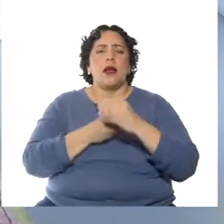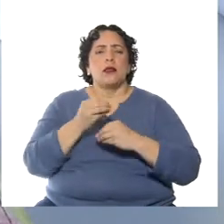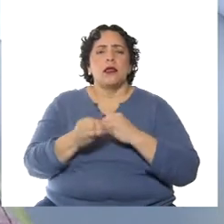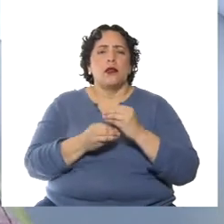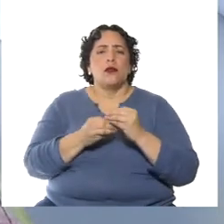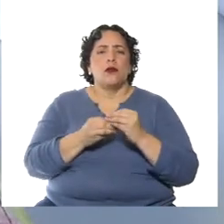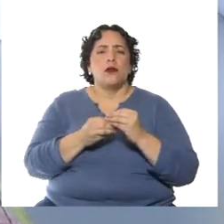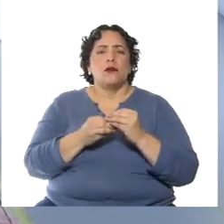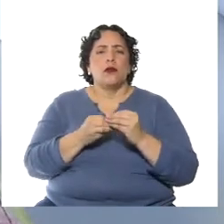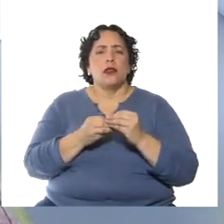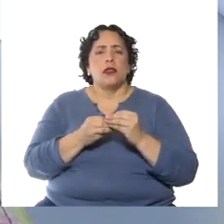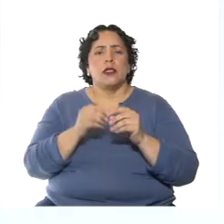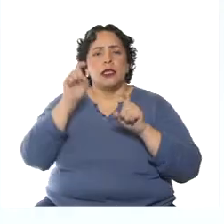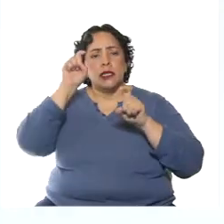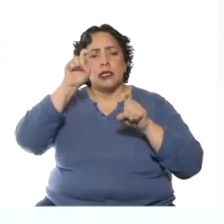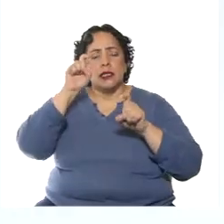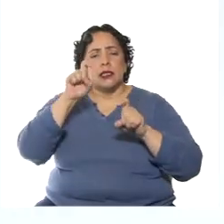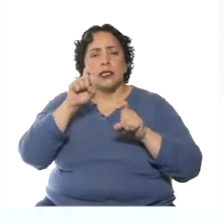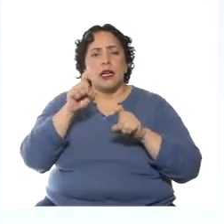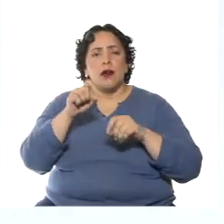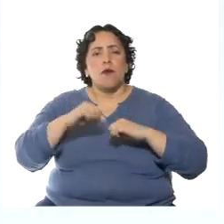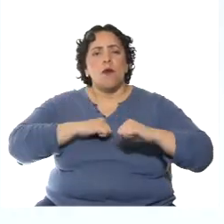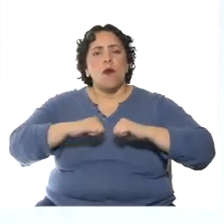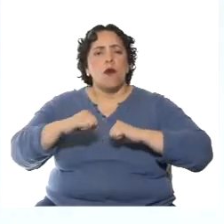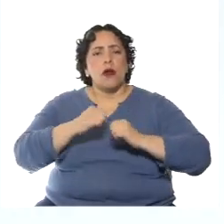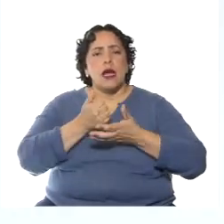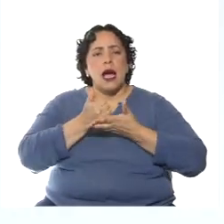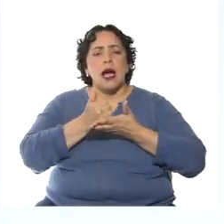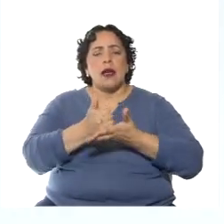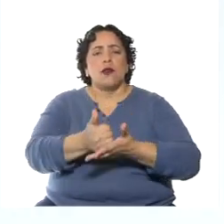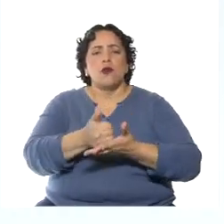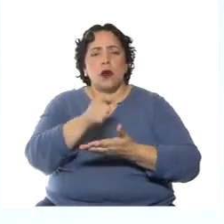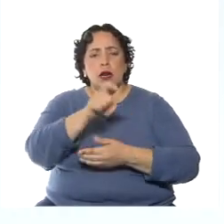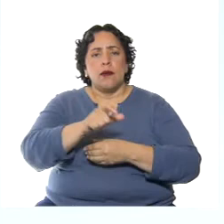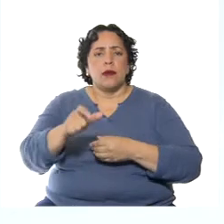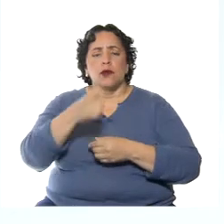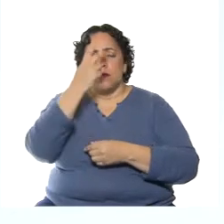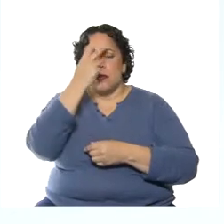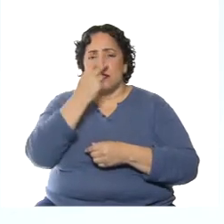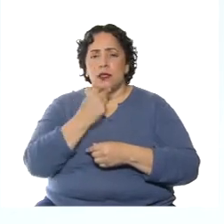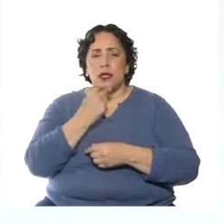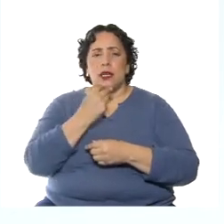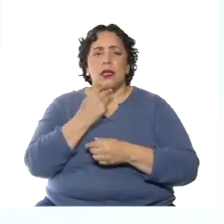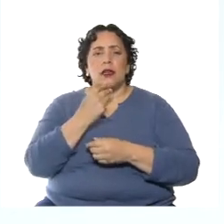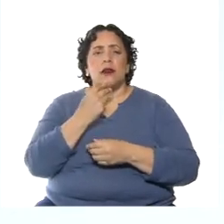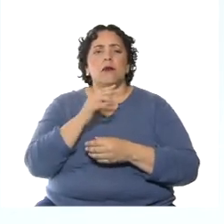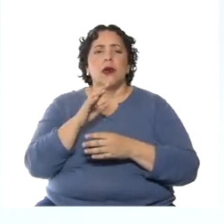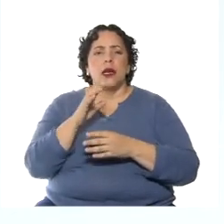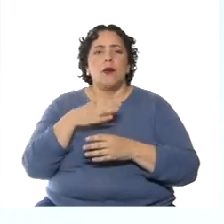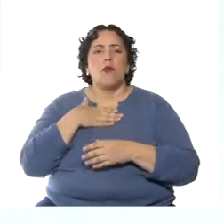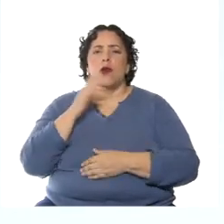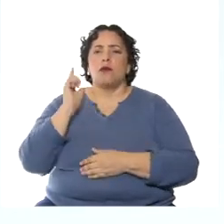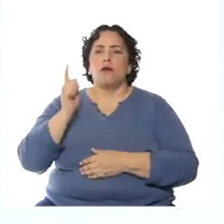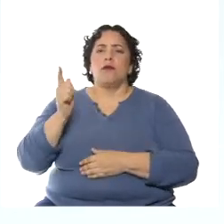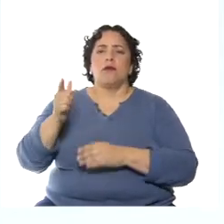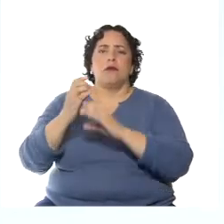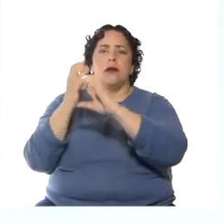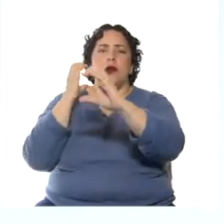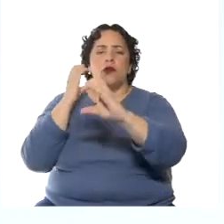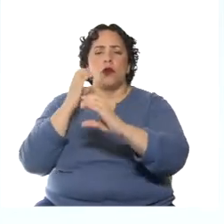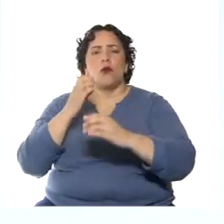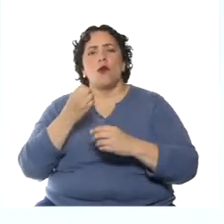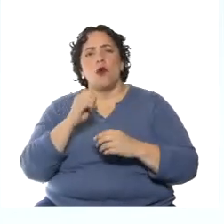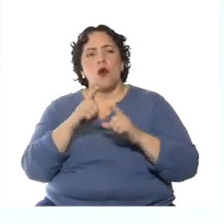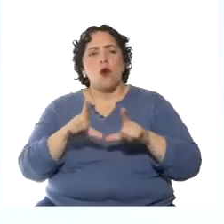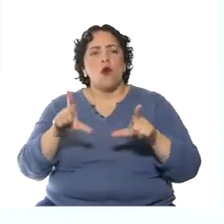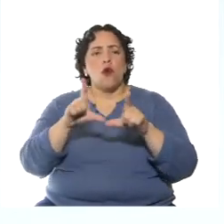La orientación y movilidad es lo que les ayuda a las personas con deficiencias visuales, por ejemplo, para tomar un transporte público, para desplazarse